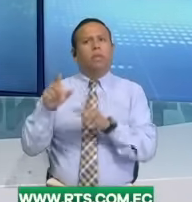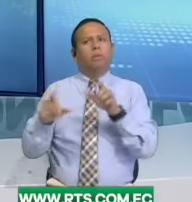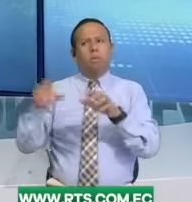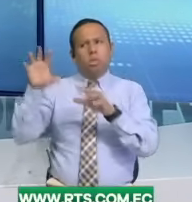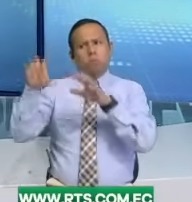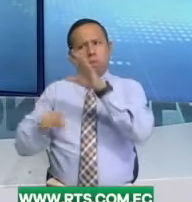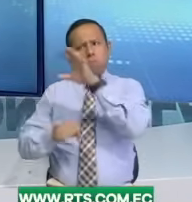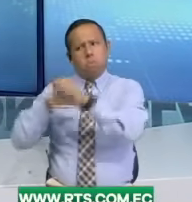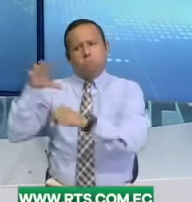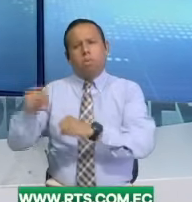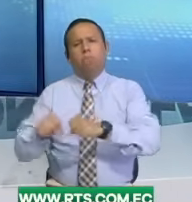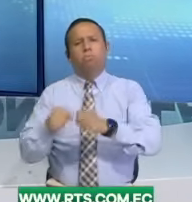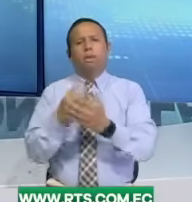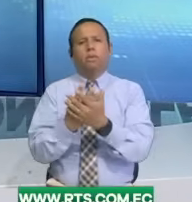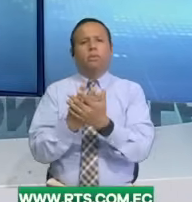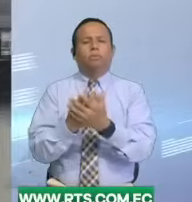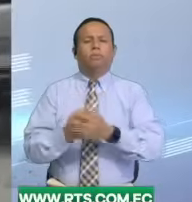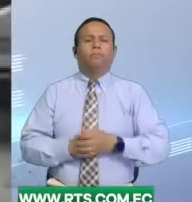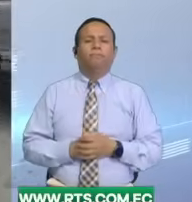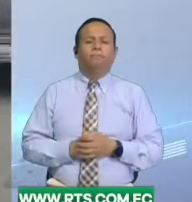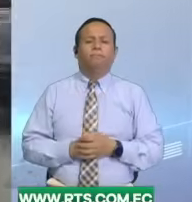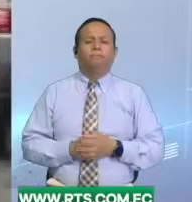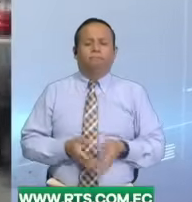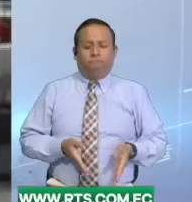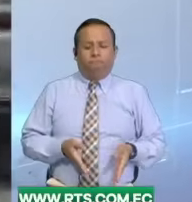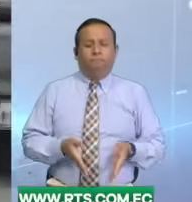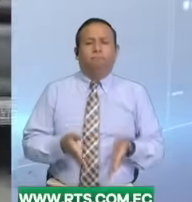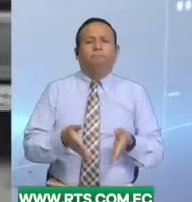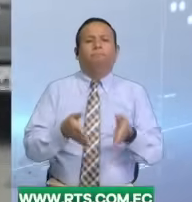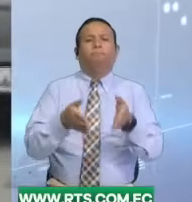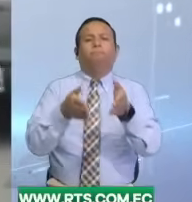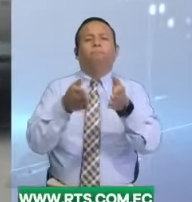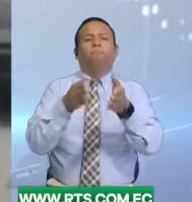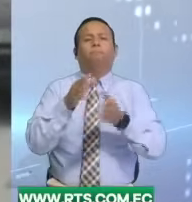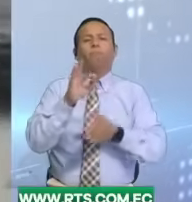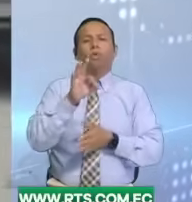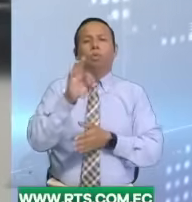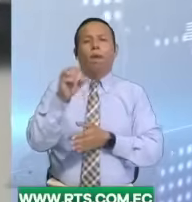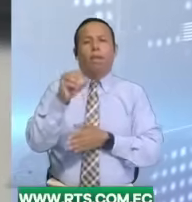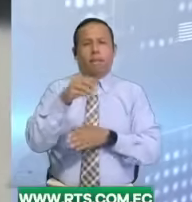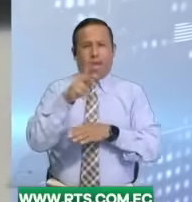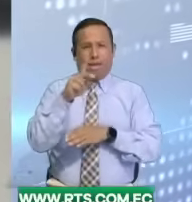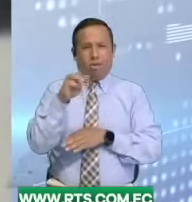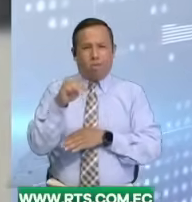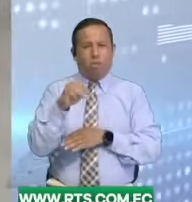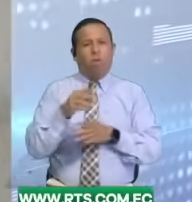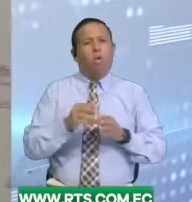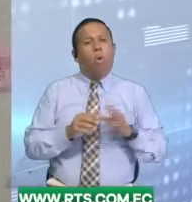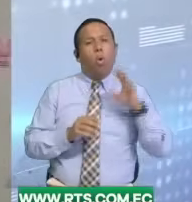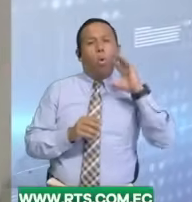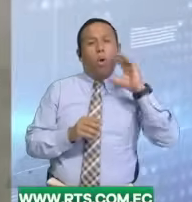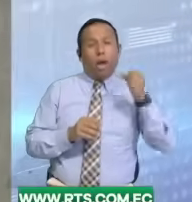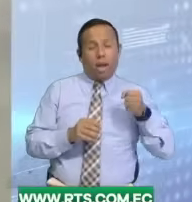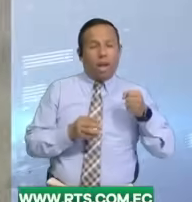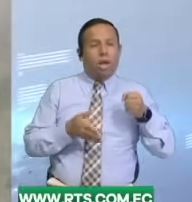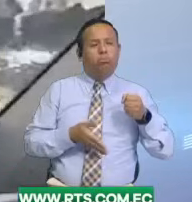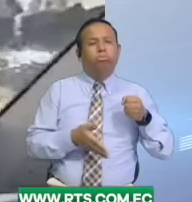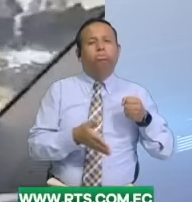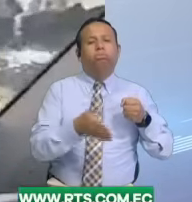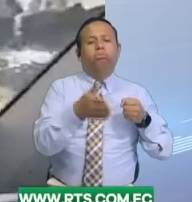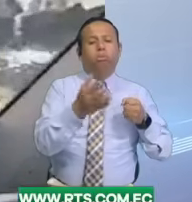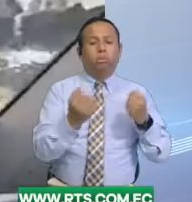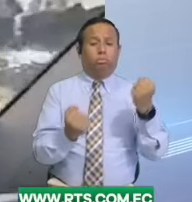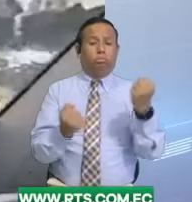el momento. En el kilómetro 90 de la vía Cuenca-Molleturo-El Empalme, sector Tamarindo, un convoy